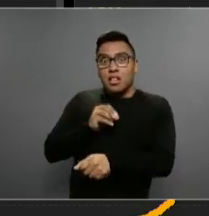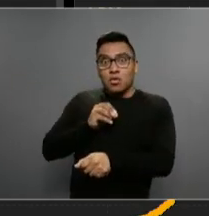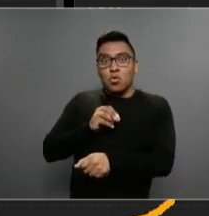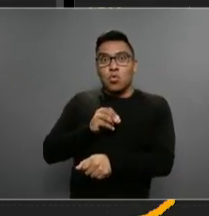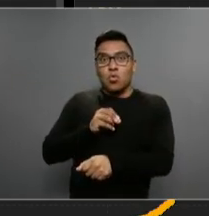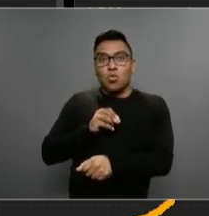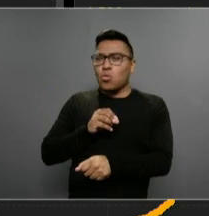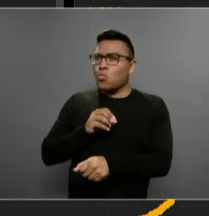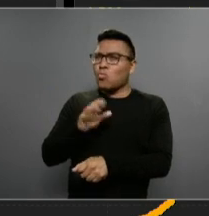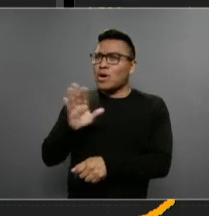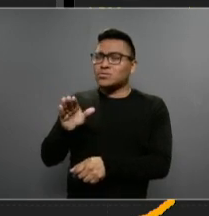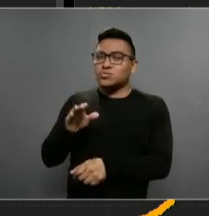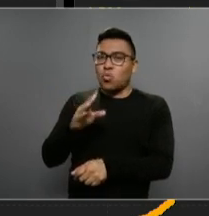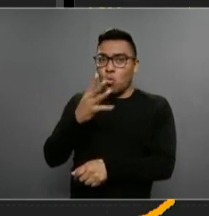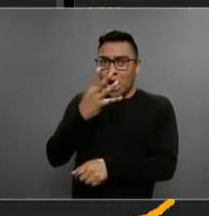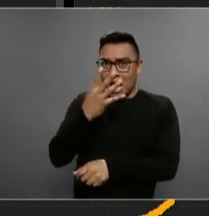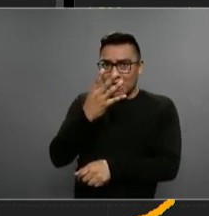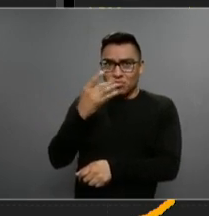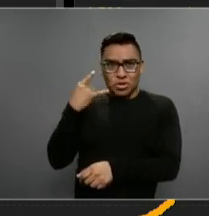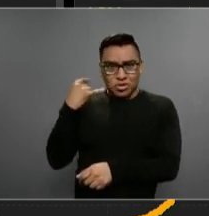4,000. ¿Cuántos en California?